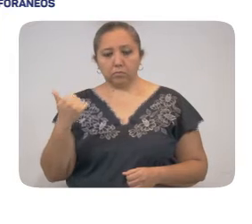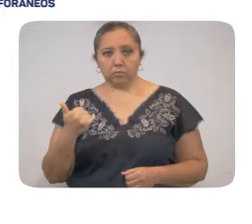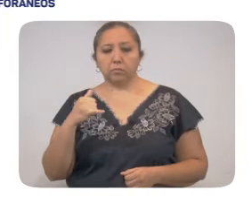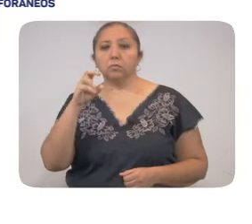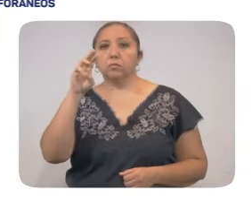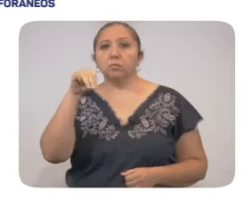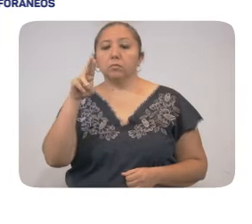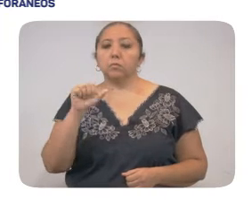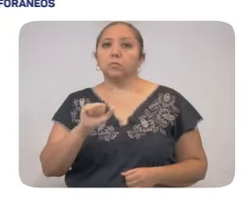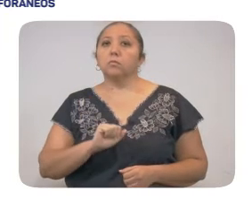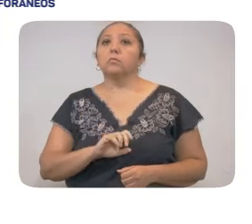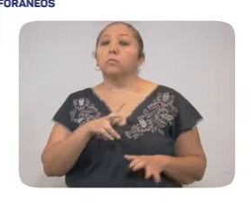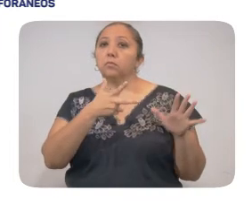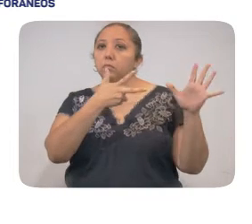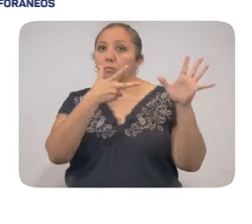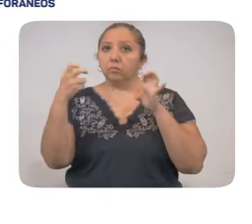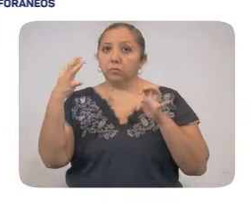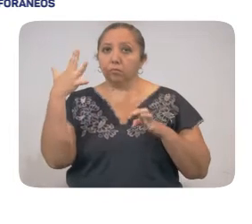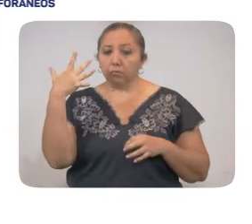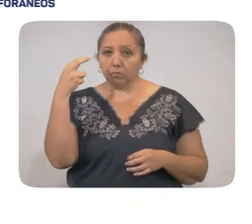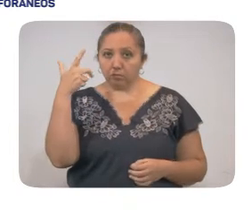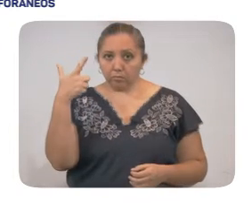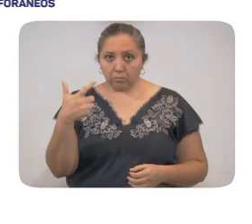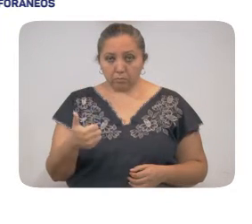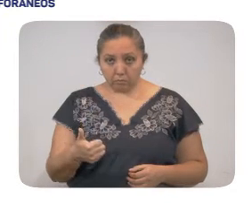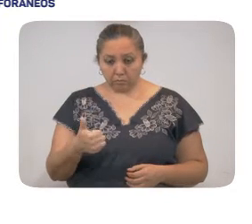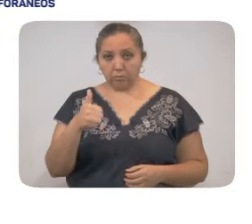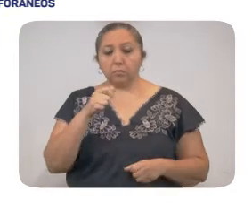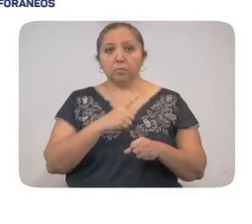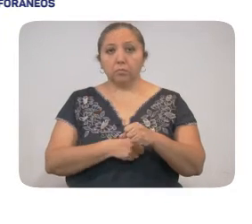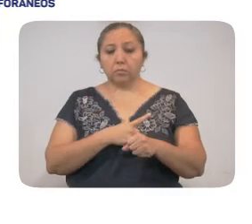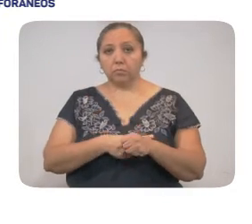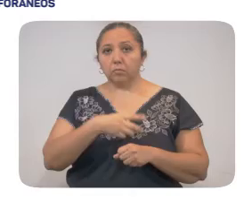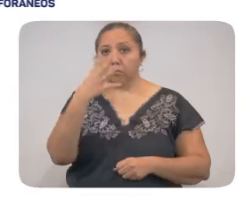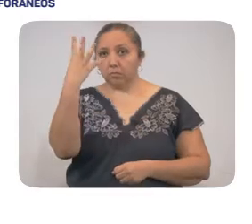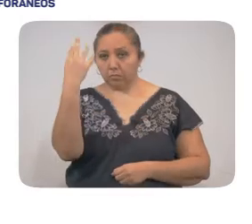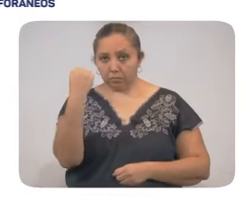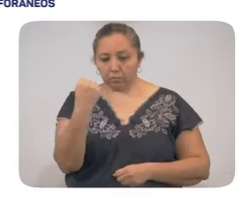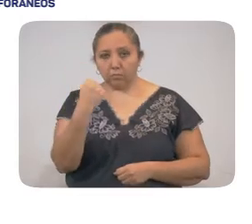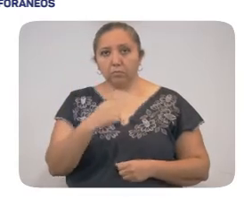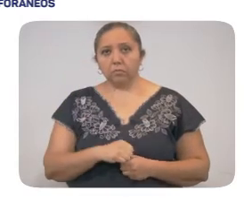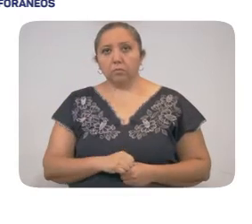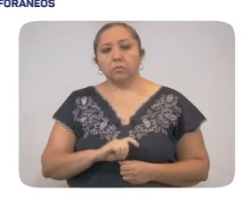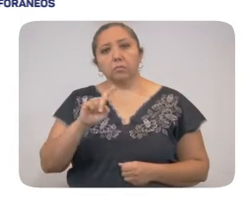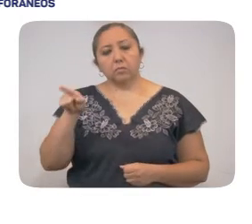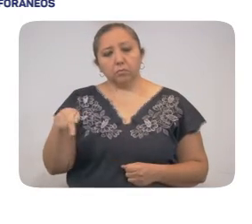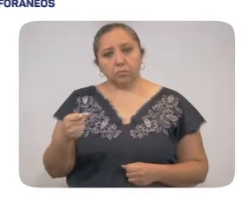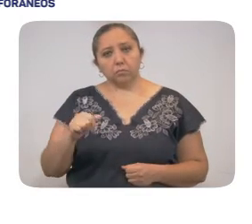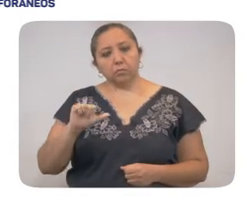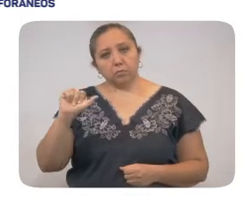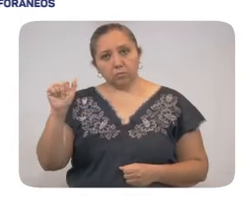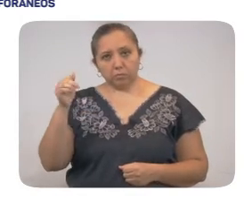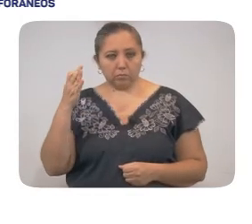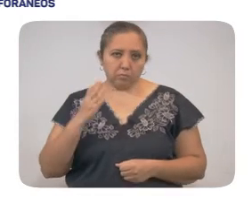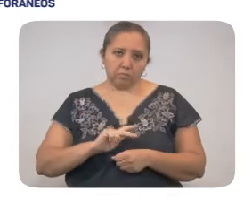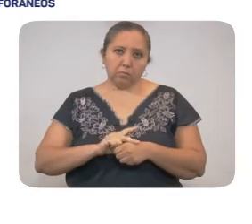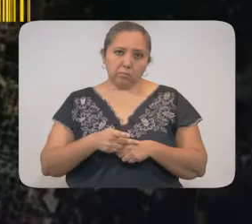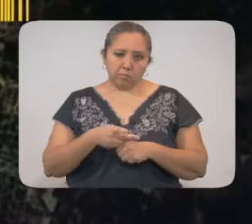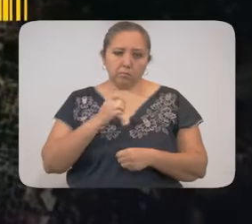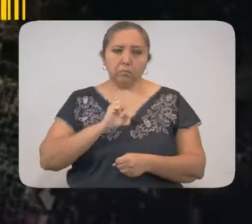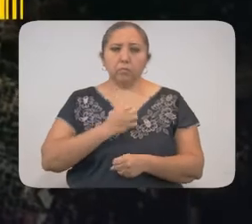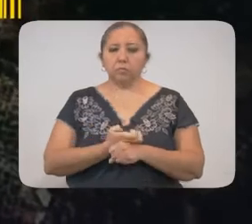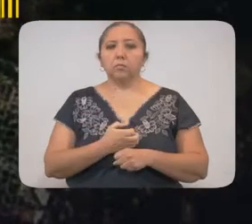En total ya son 856 casos positivos, 9 de los cuales son de otro país u otro